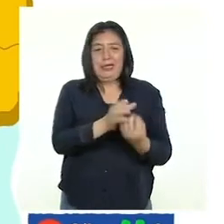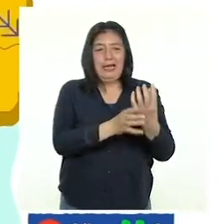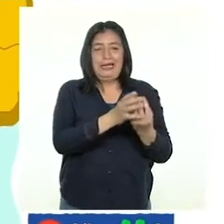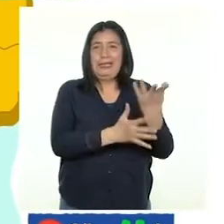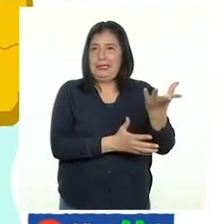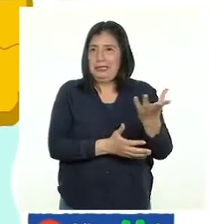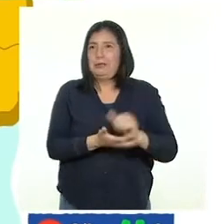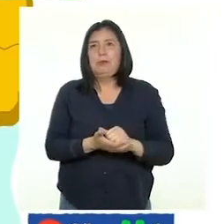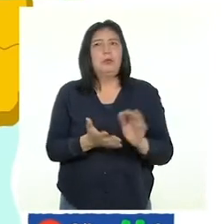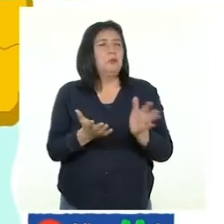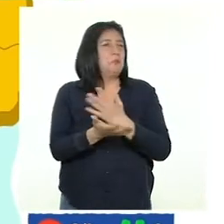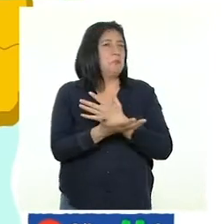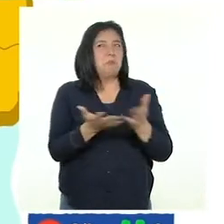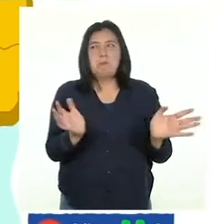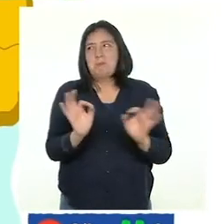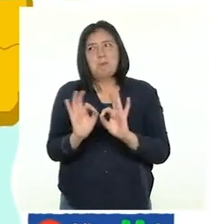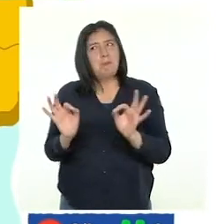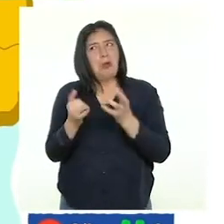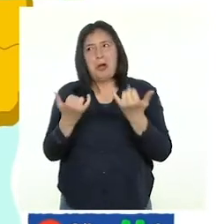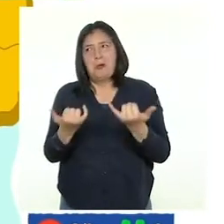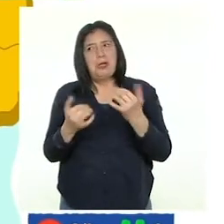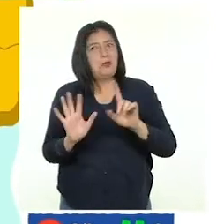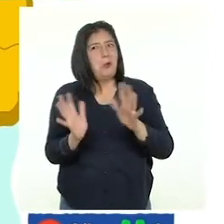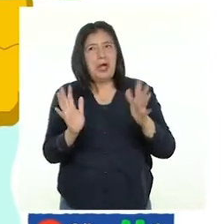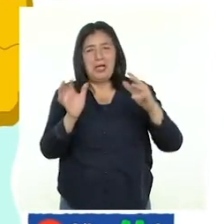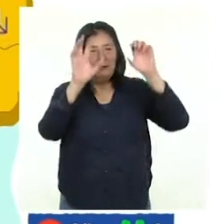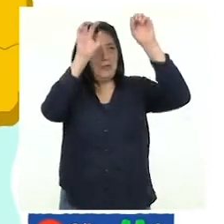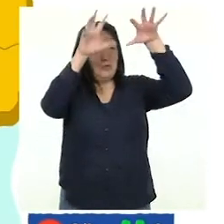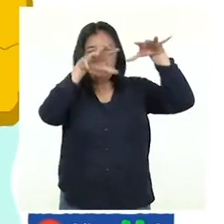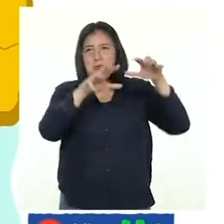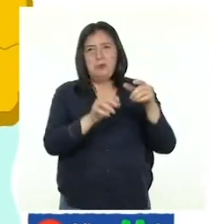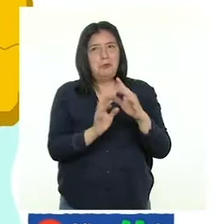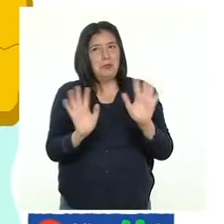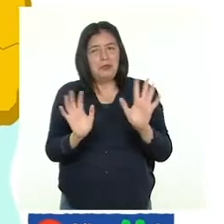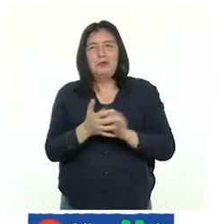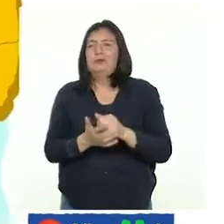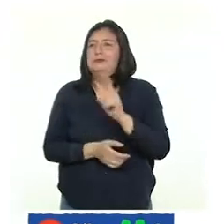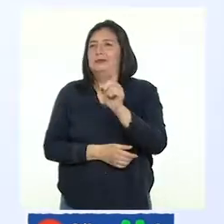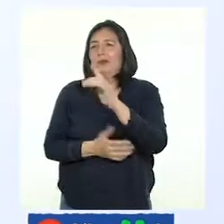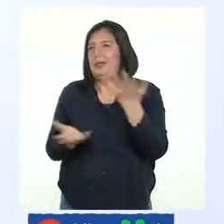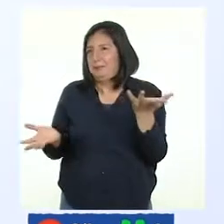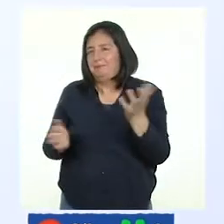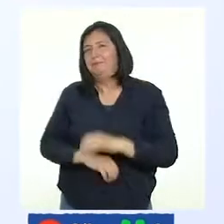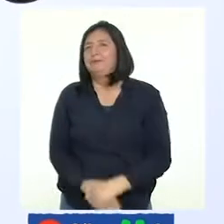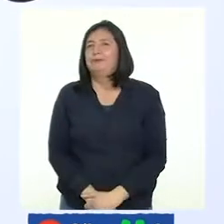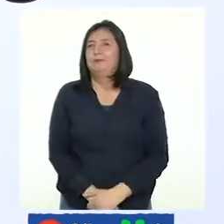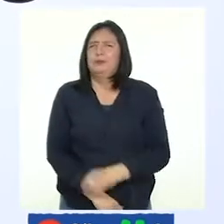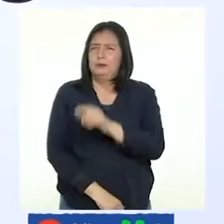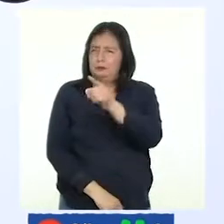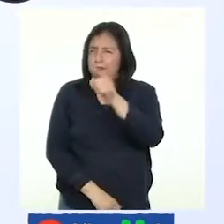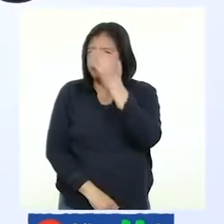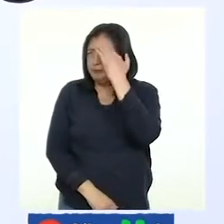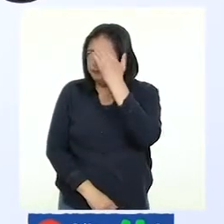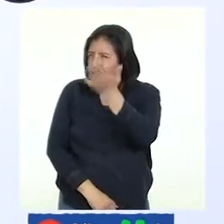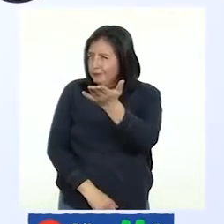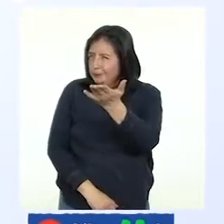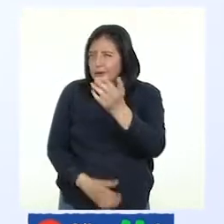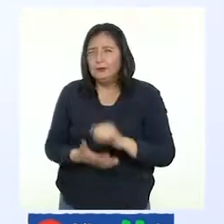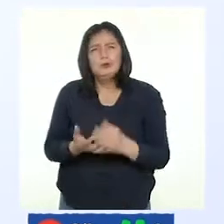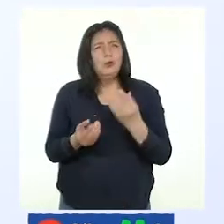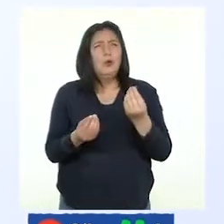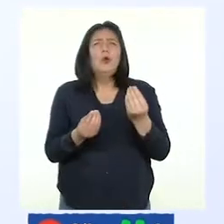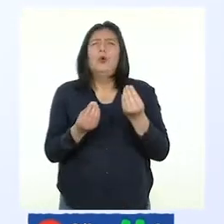Arequipa no hay probabilidades de precipitaciones, por lo tanto, no hay lluvia. ¿Saben ustedes con